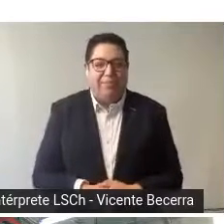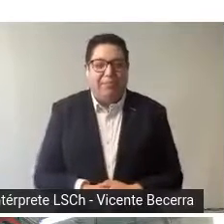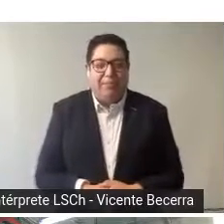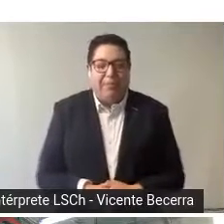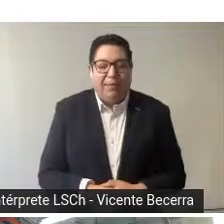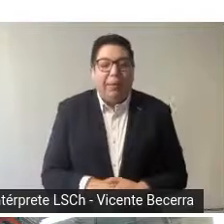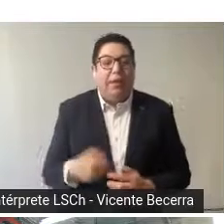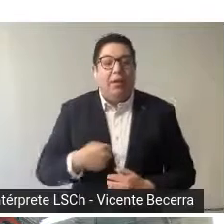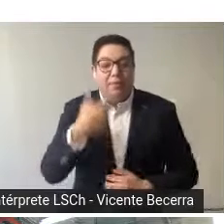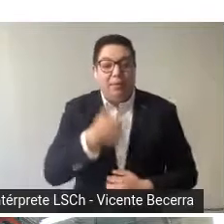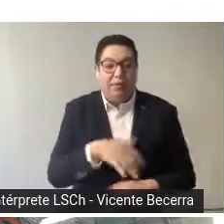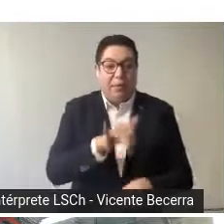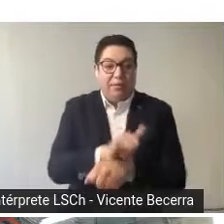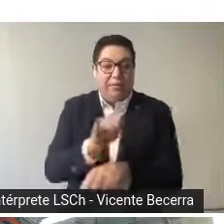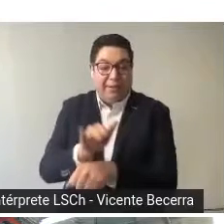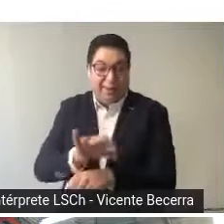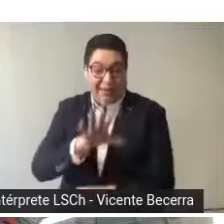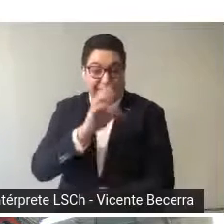no puede engañar